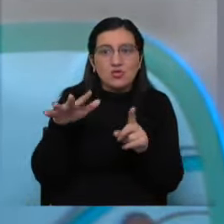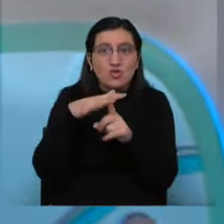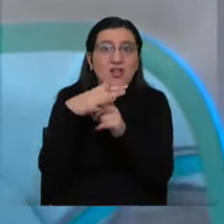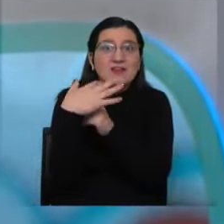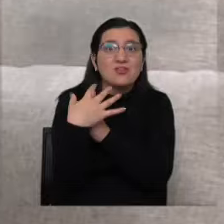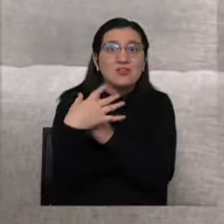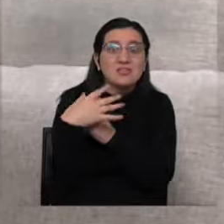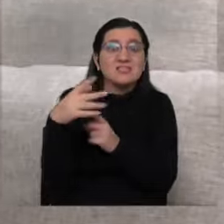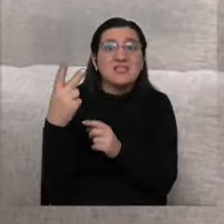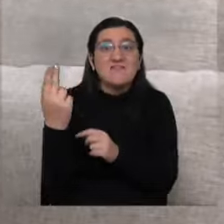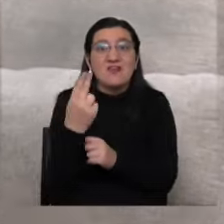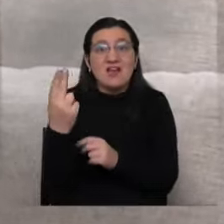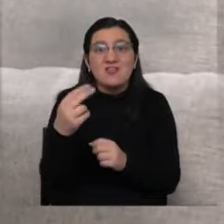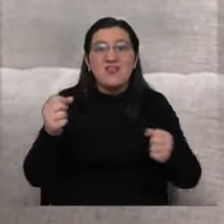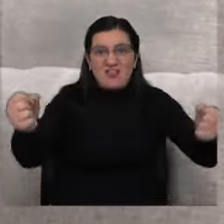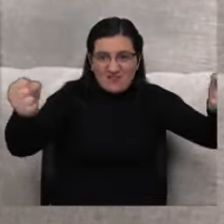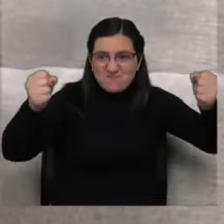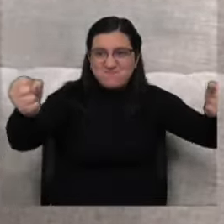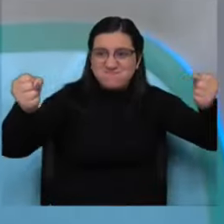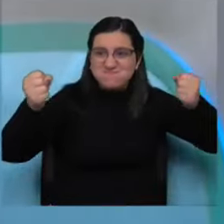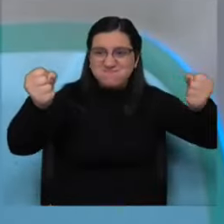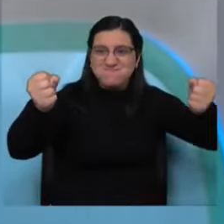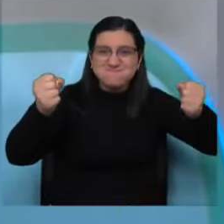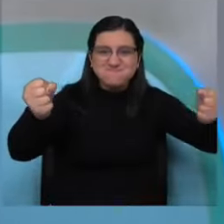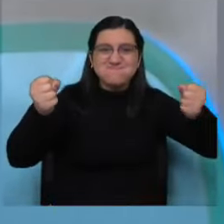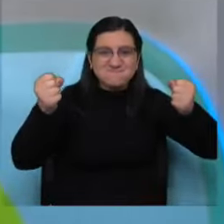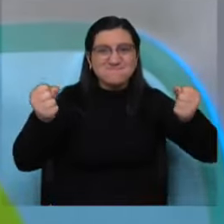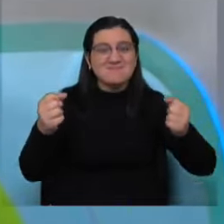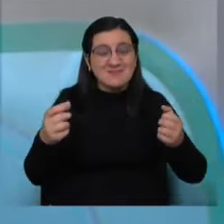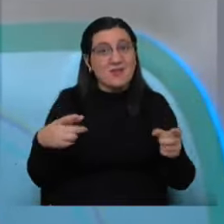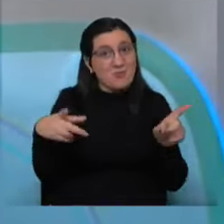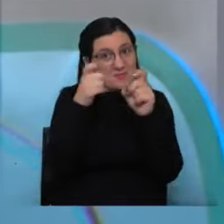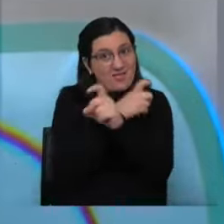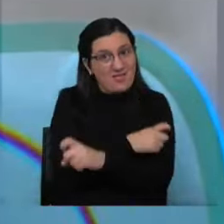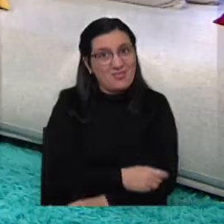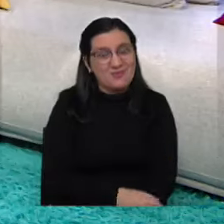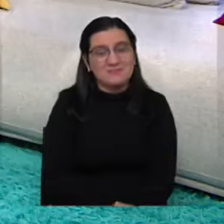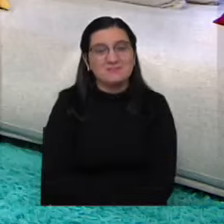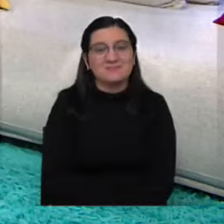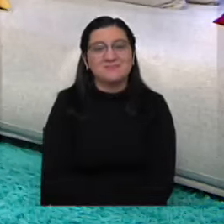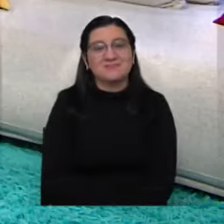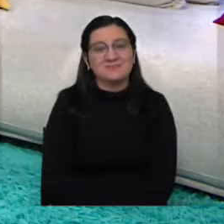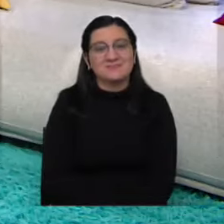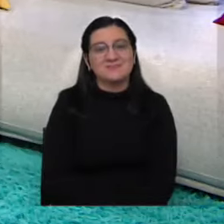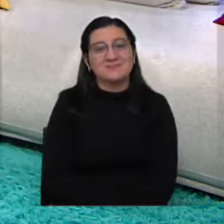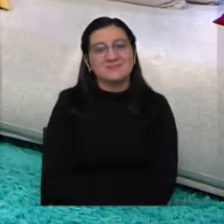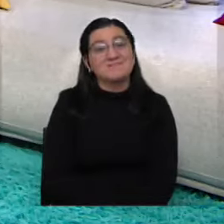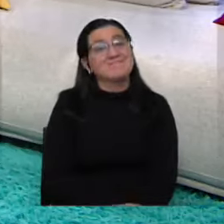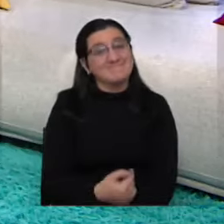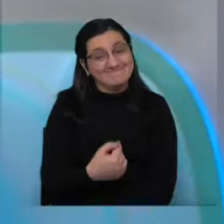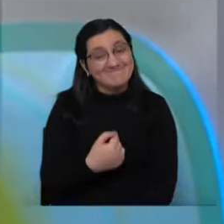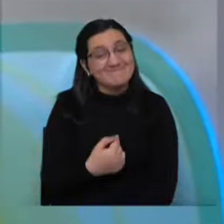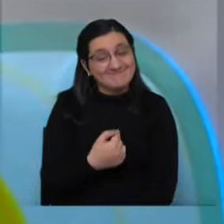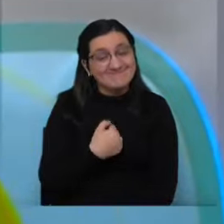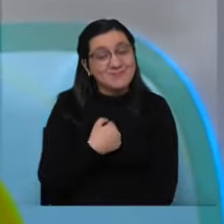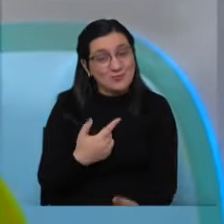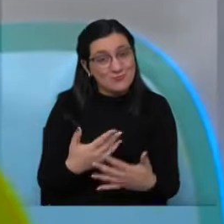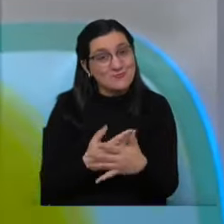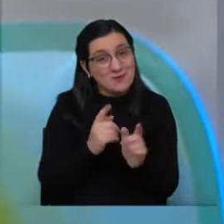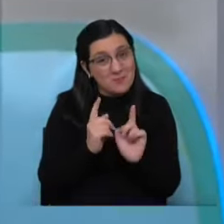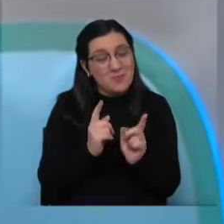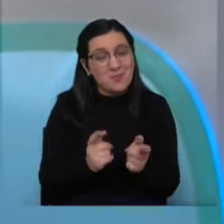ese baño químico mientras que ese compañero está dentro complicado lo he vivido lo he vivido en primera persona pero hay situaciones en las cuales ver un baño